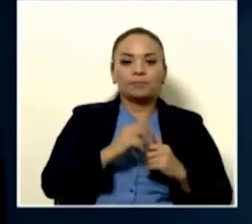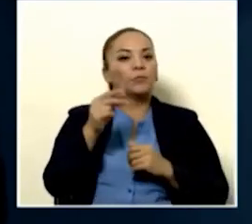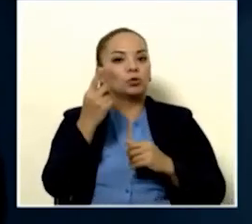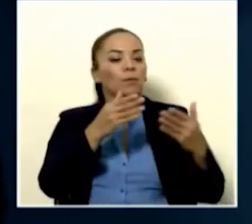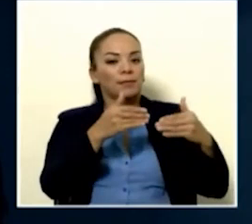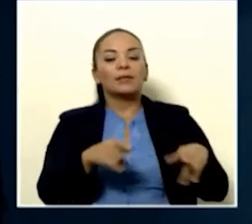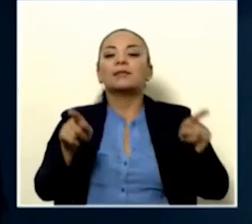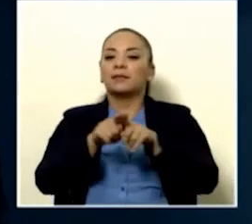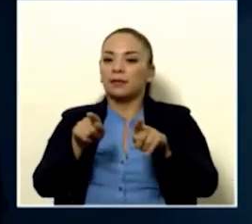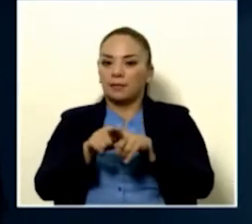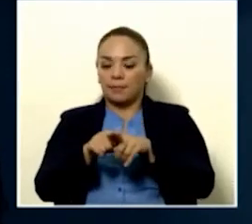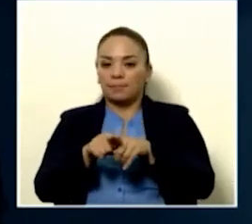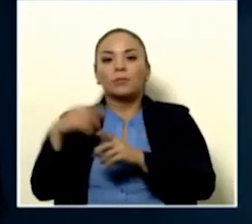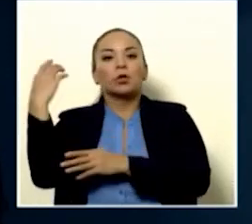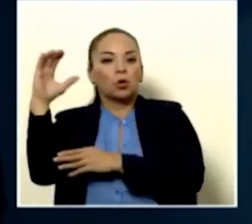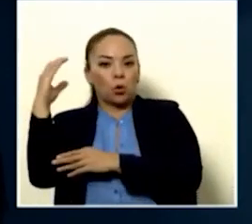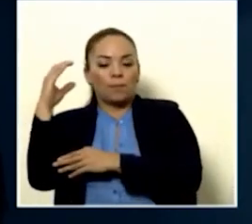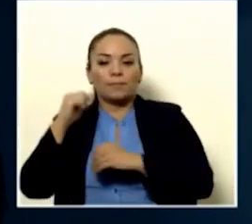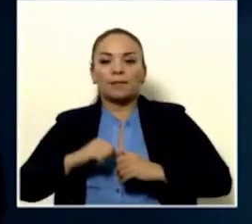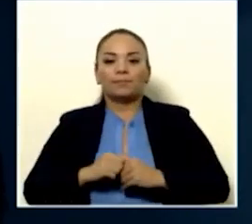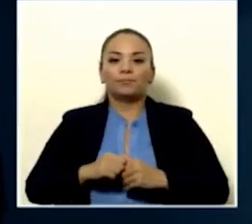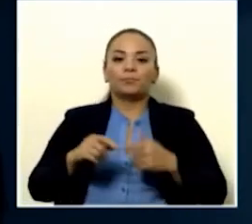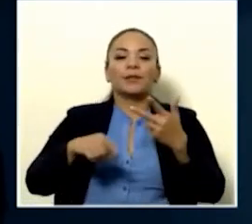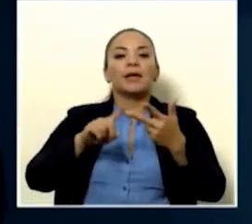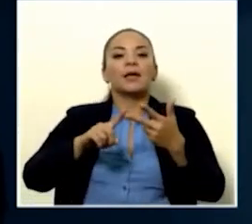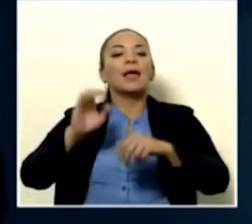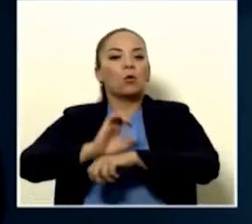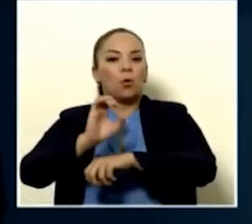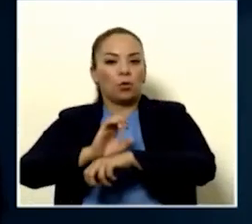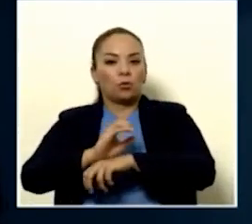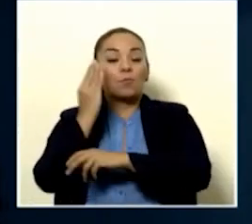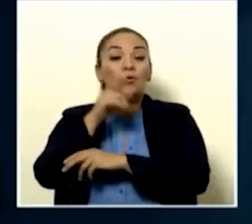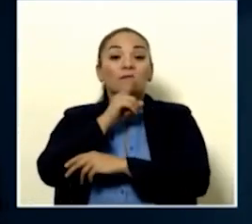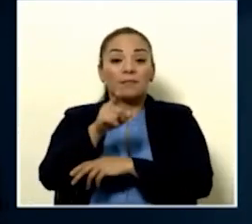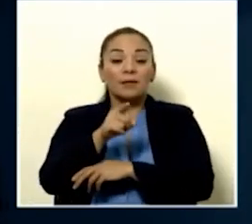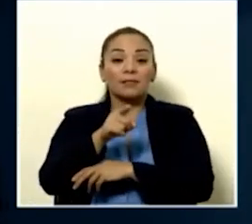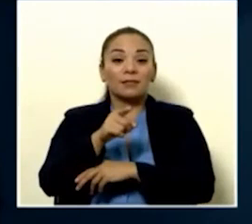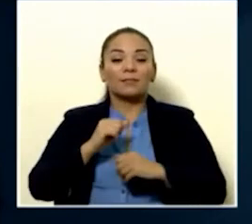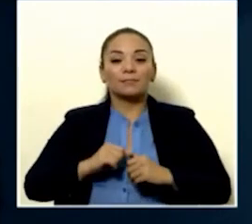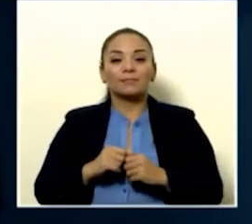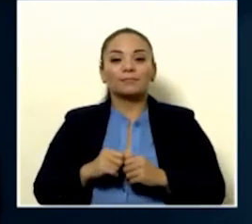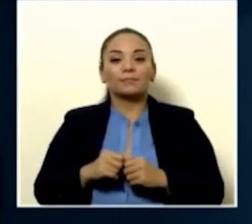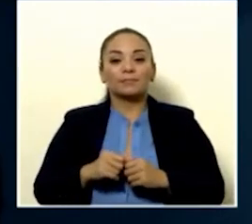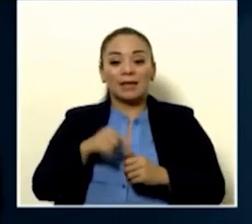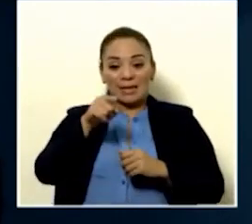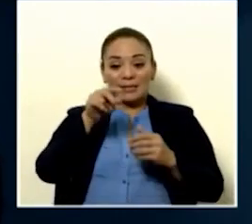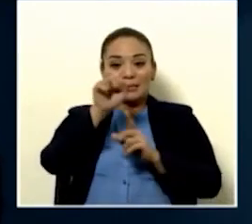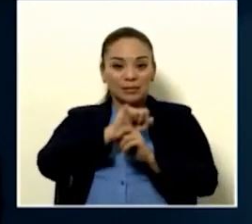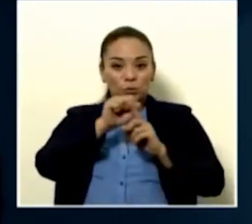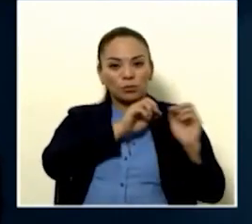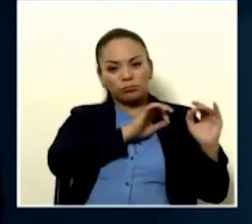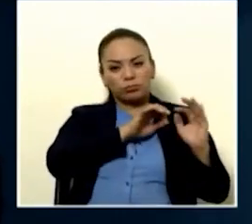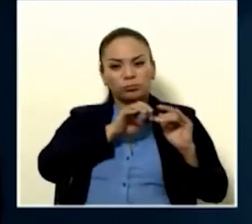Panamá, sino también con Colombia, Ecuador, porque el origen de esos flujos